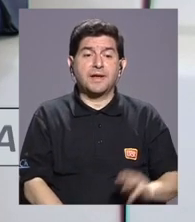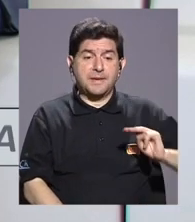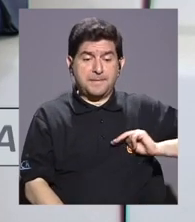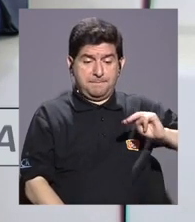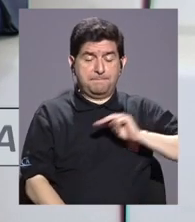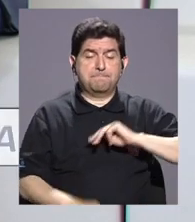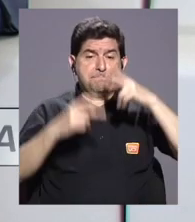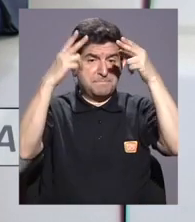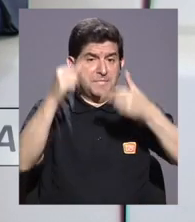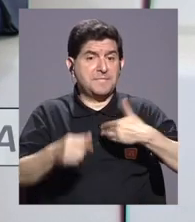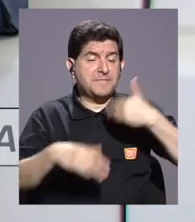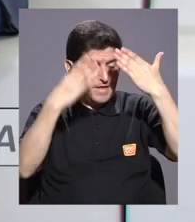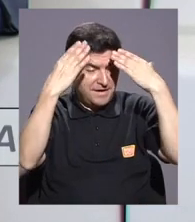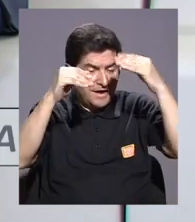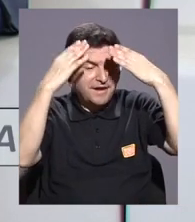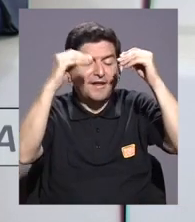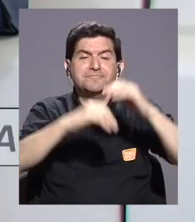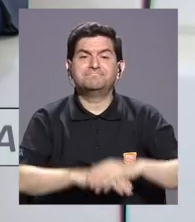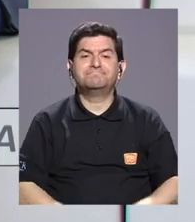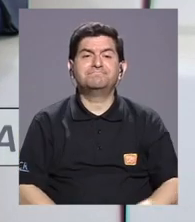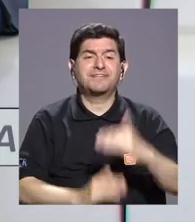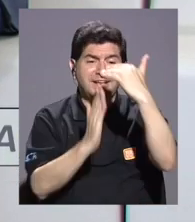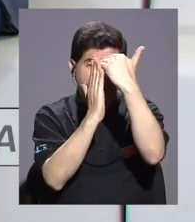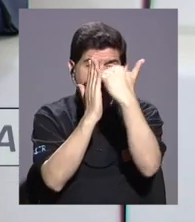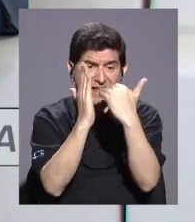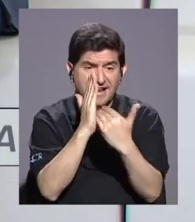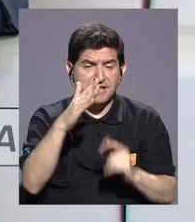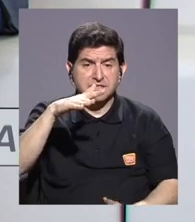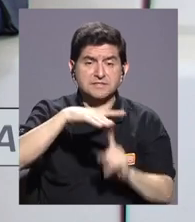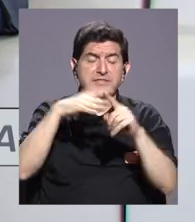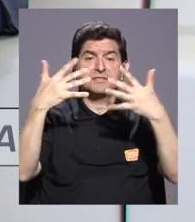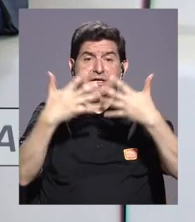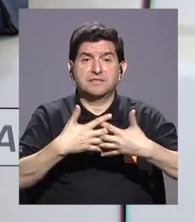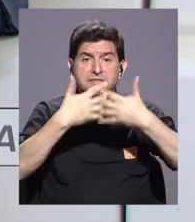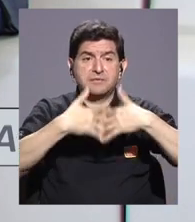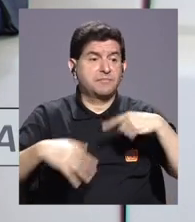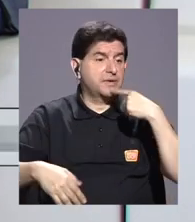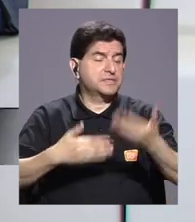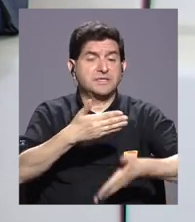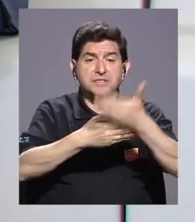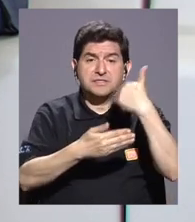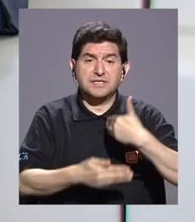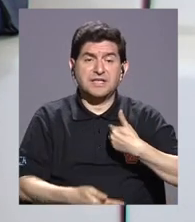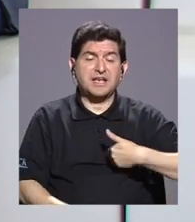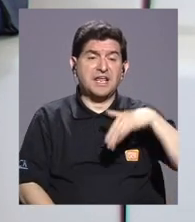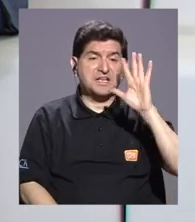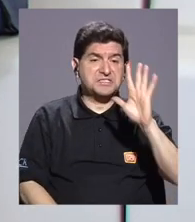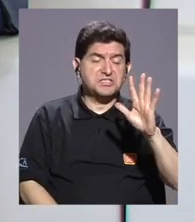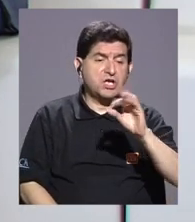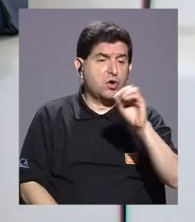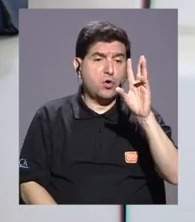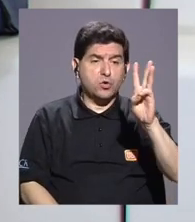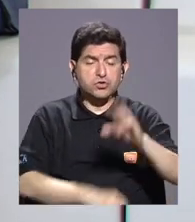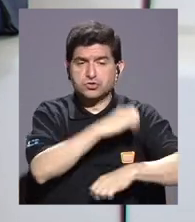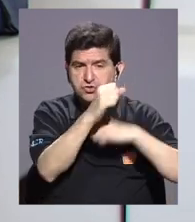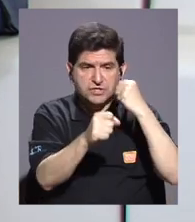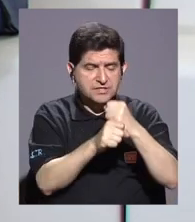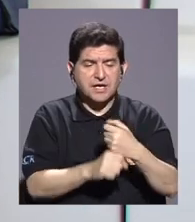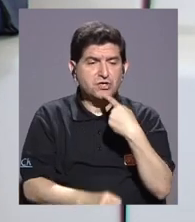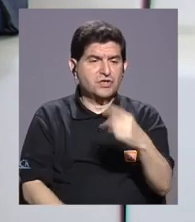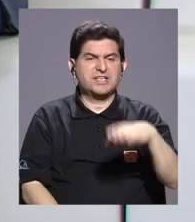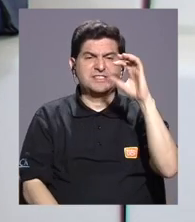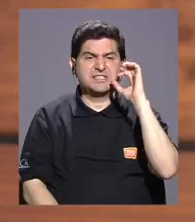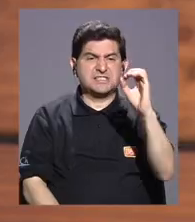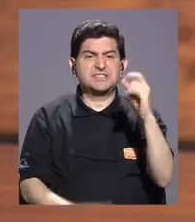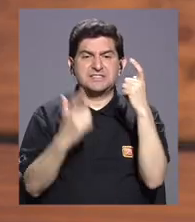El Ministerio de Hacienda tiene esta información porque en la lista salieron empresas, como ustedes comentaban ahora, que tienen 5 periodos, 6 periodos de declarar